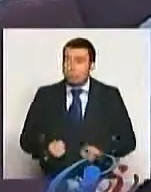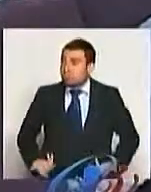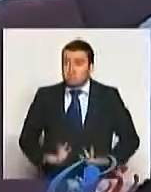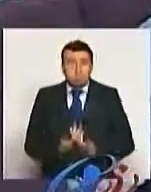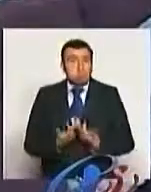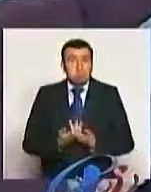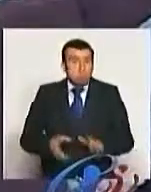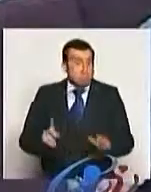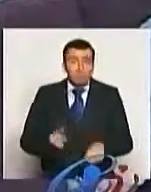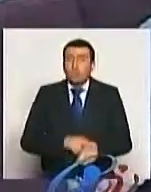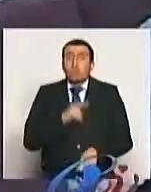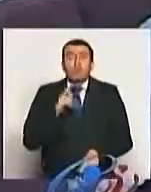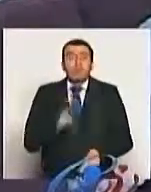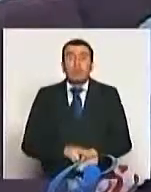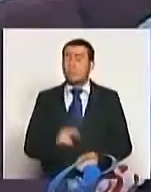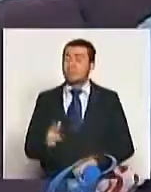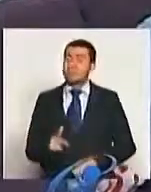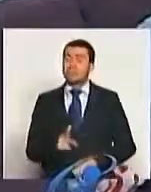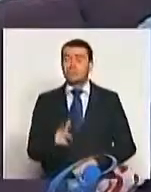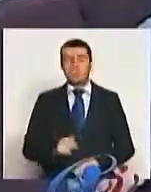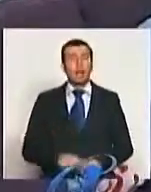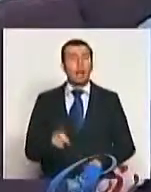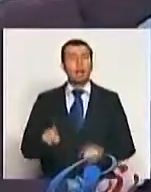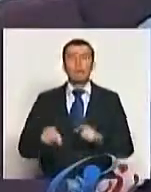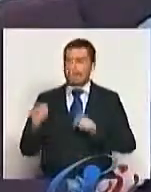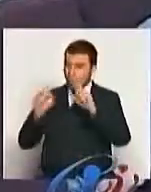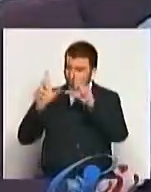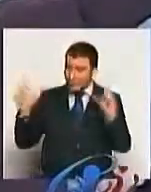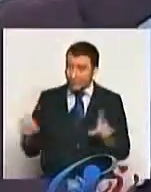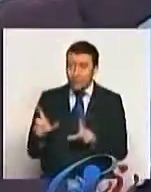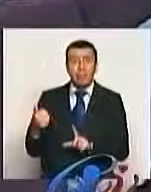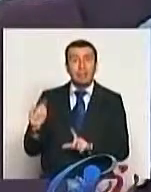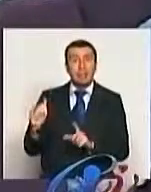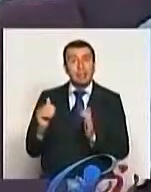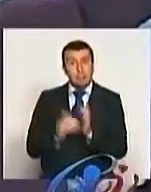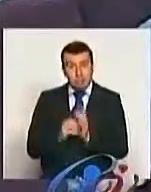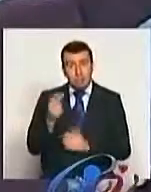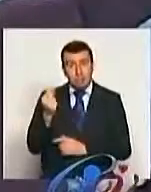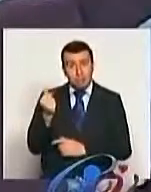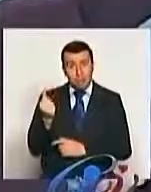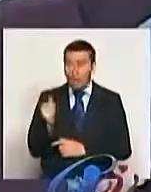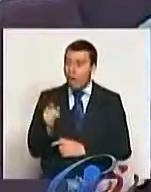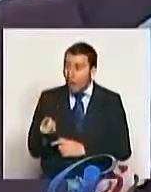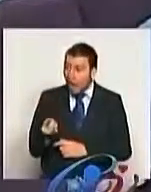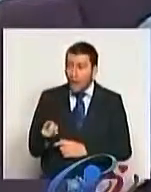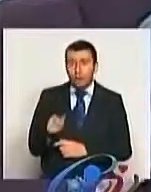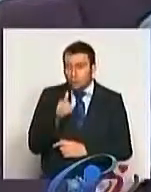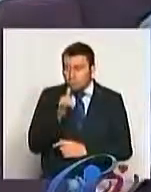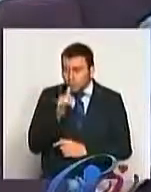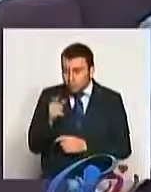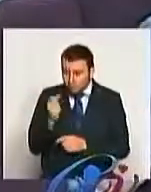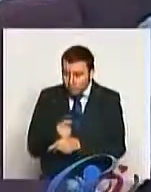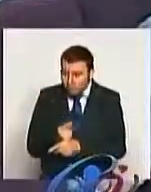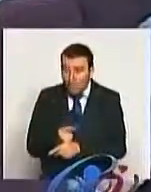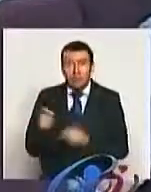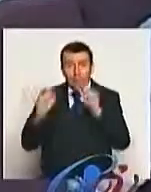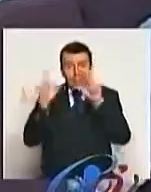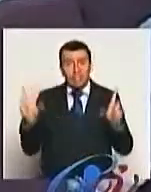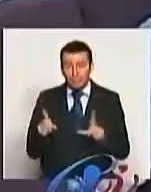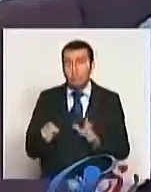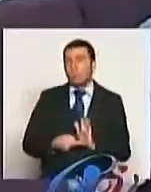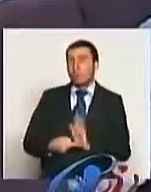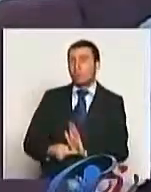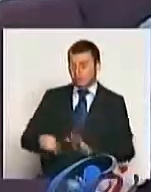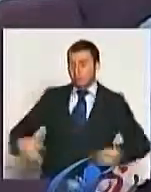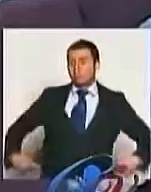cuenta. Y a veces con un examen de 10.000 pesos, que es un parcial de orina, uno puede darse cuenta de un daño renal, pero como no hay